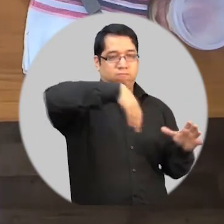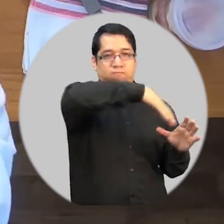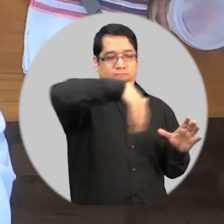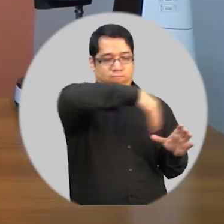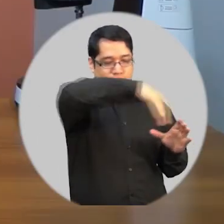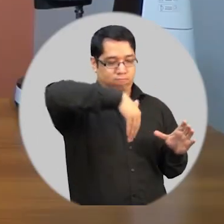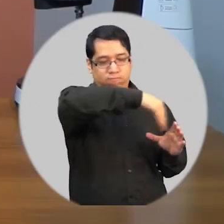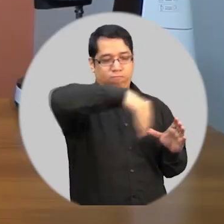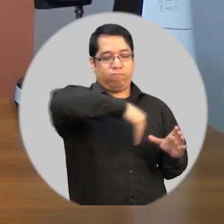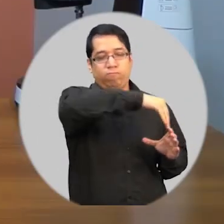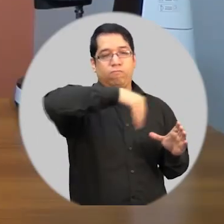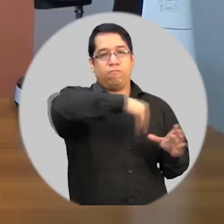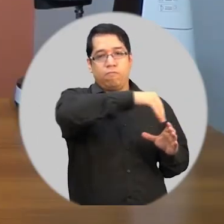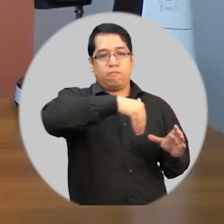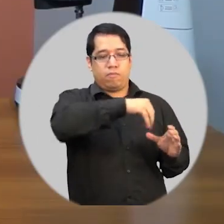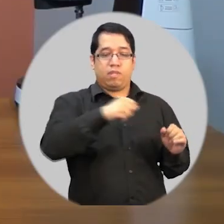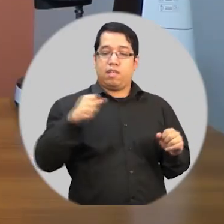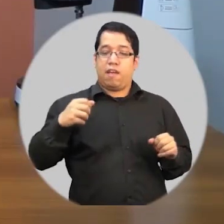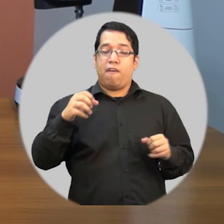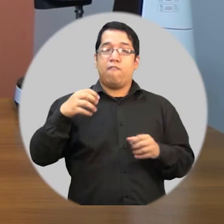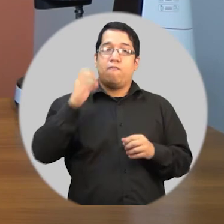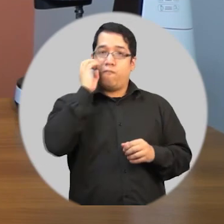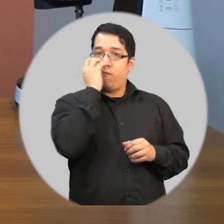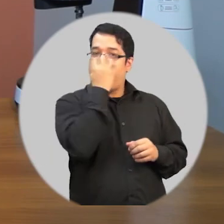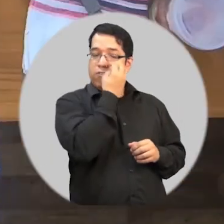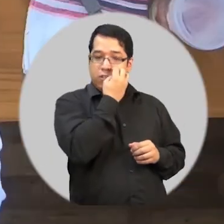Y voy a ir agregando nuestra frutilla procesada.